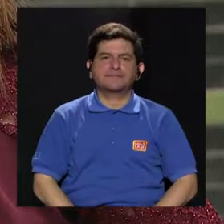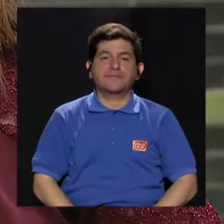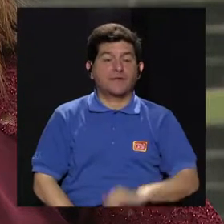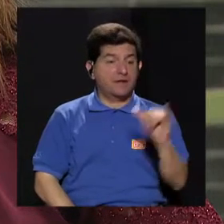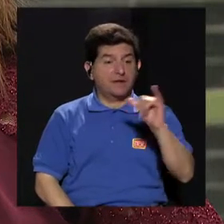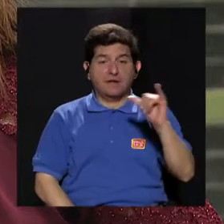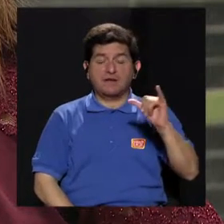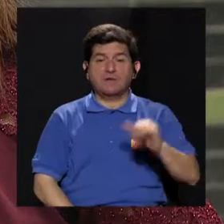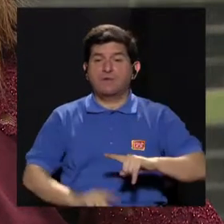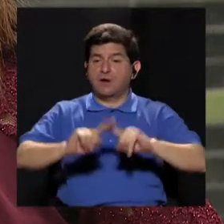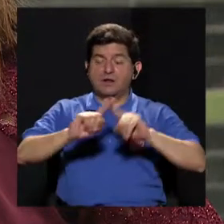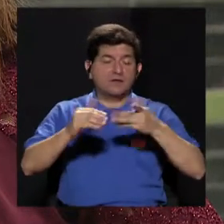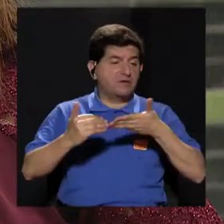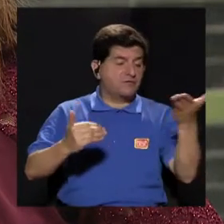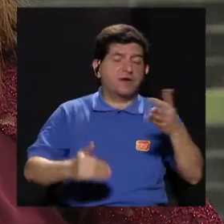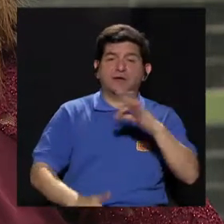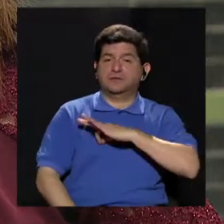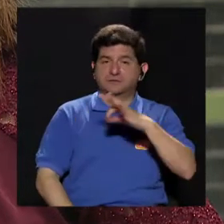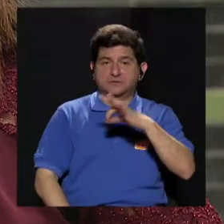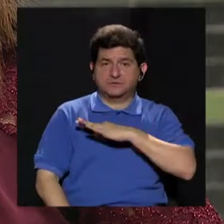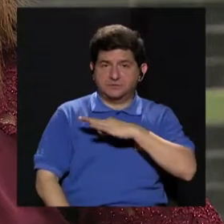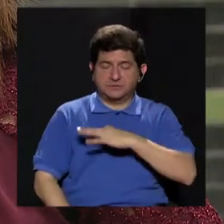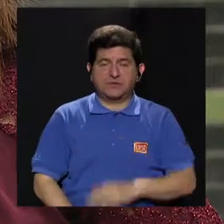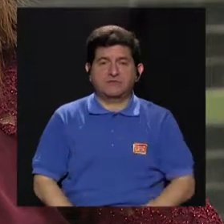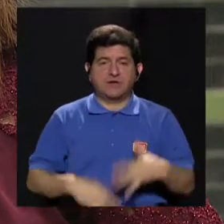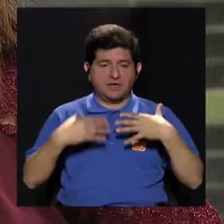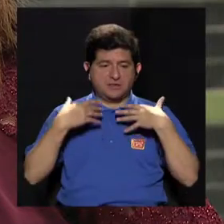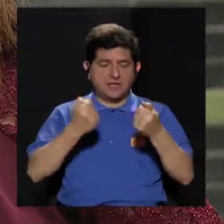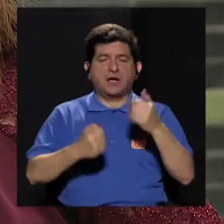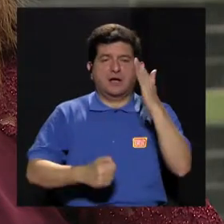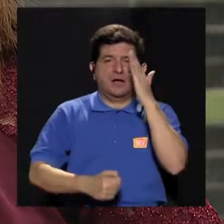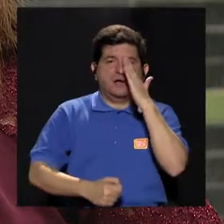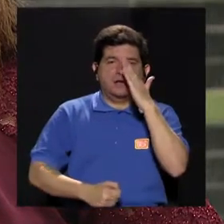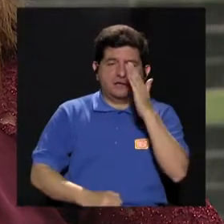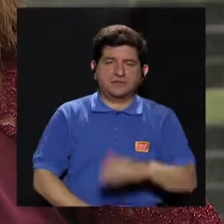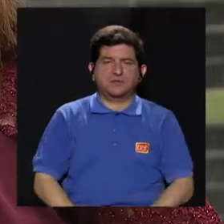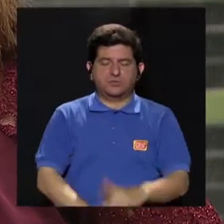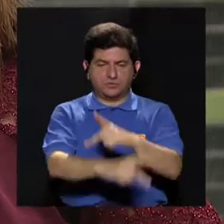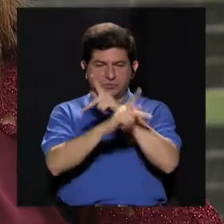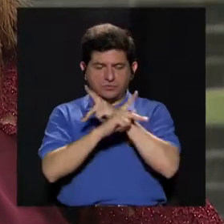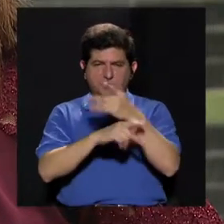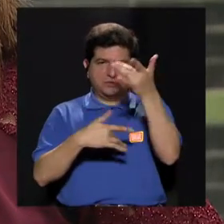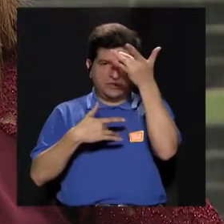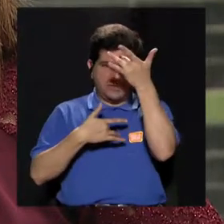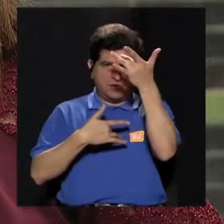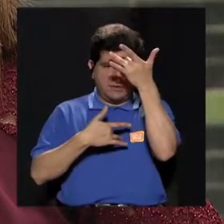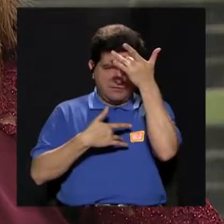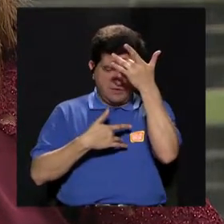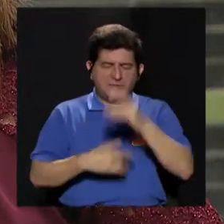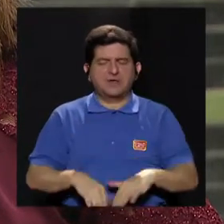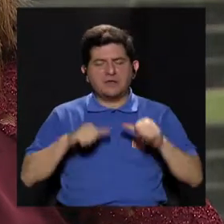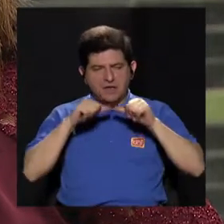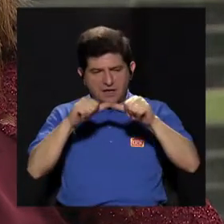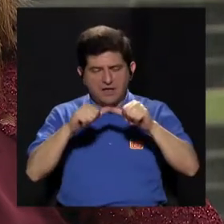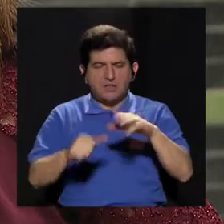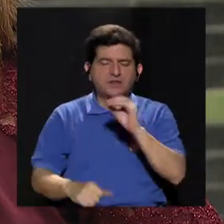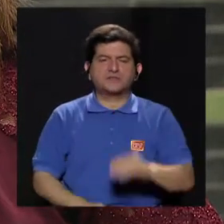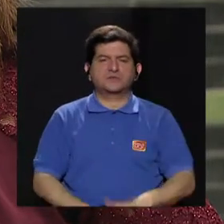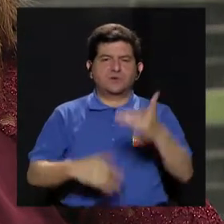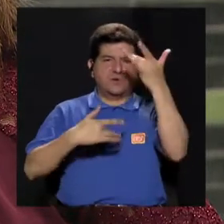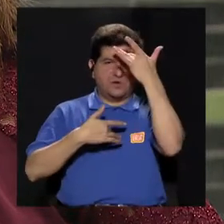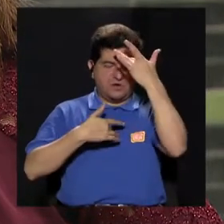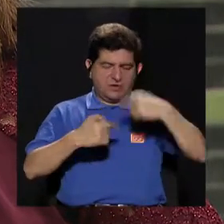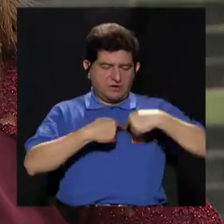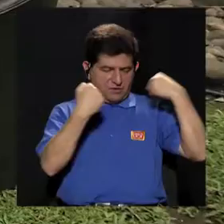Y el montón de cosas que favorecen a la salud materna, ¿verdad? De protección de enfermedades crónicas, de